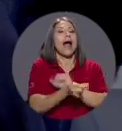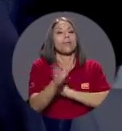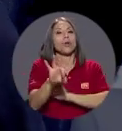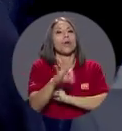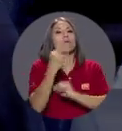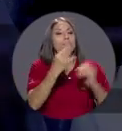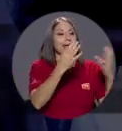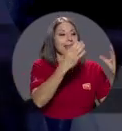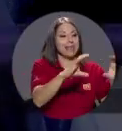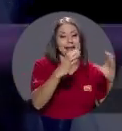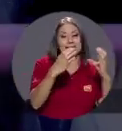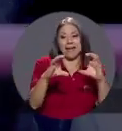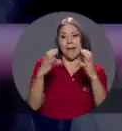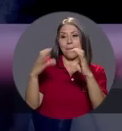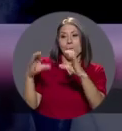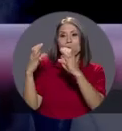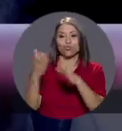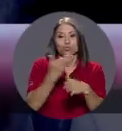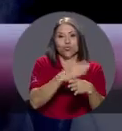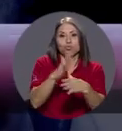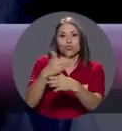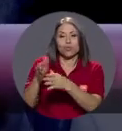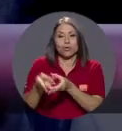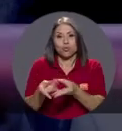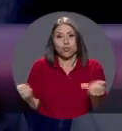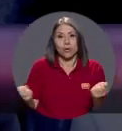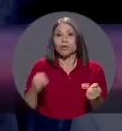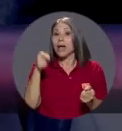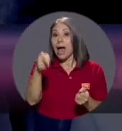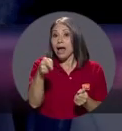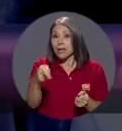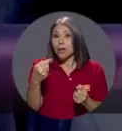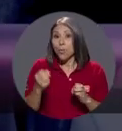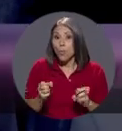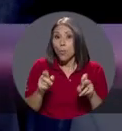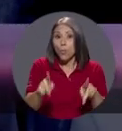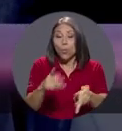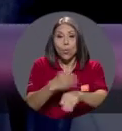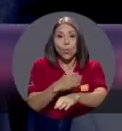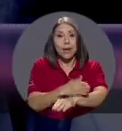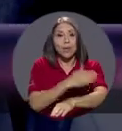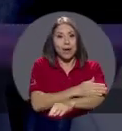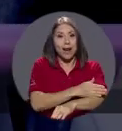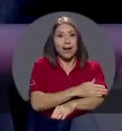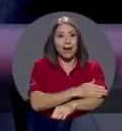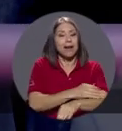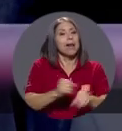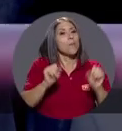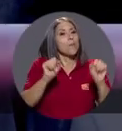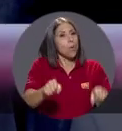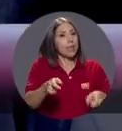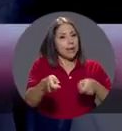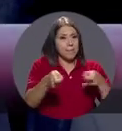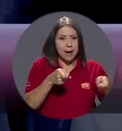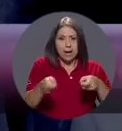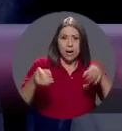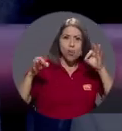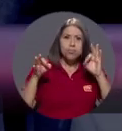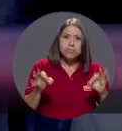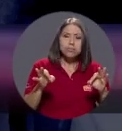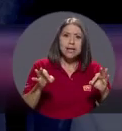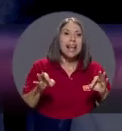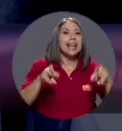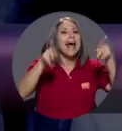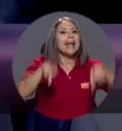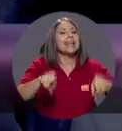nuestros suelos. Y ahí hay muchísima oportunidad para poder mejorar y para poder hacer realmente un manejo que le permita a